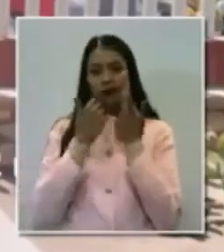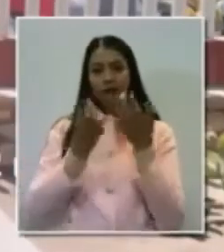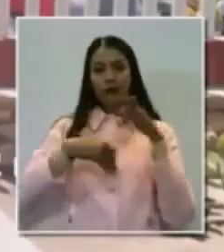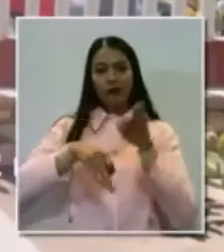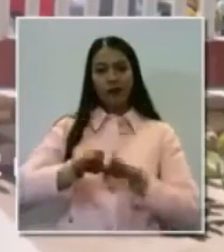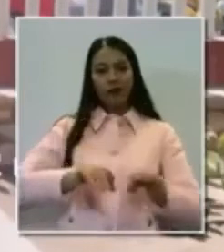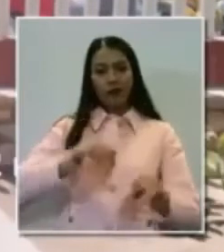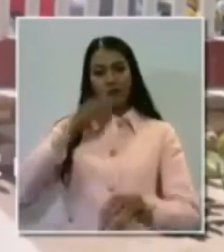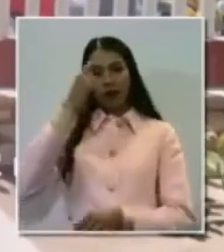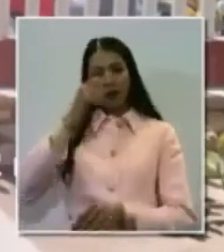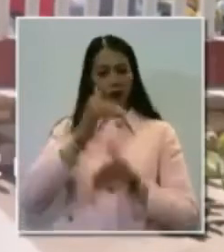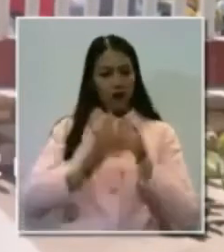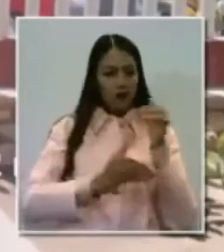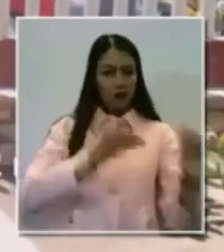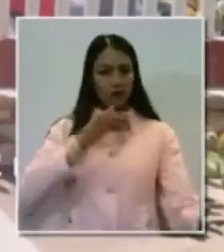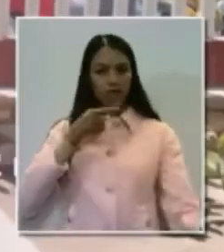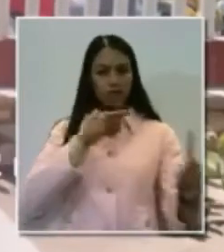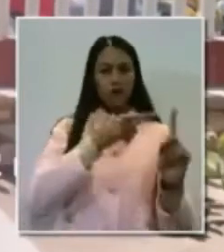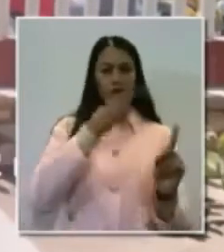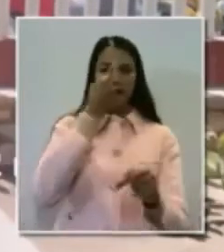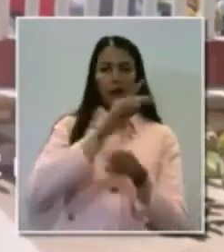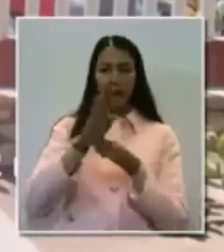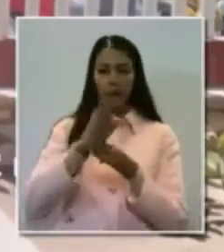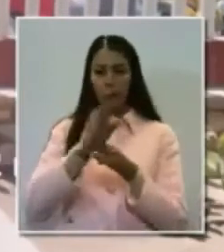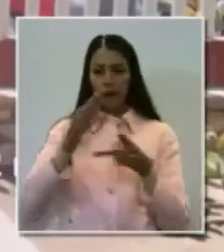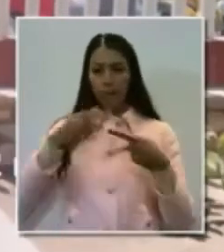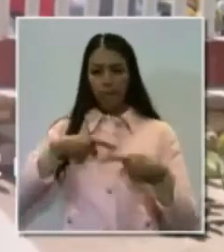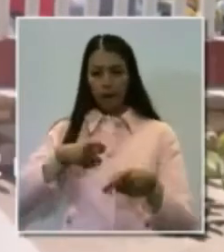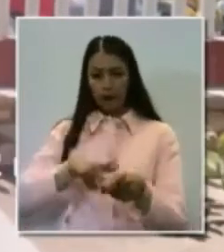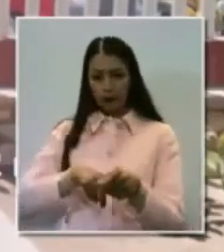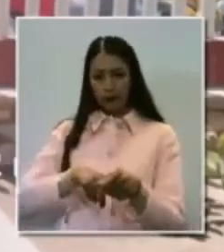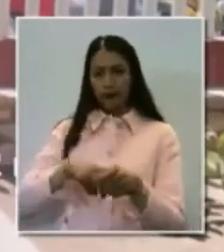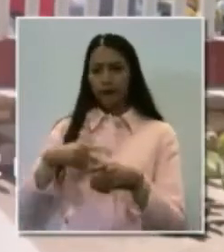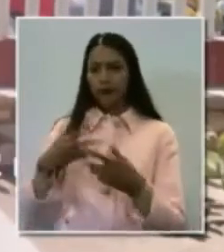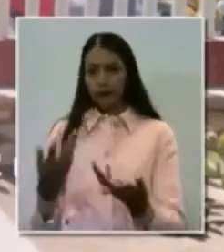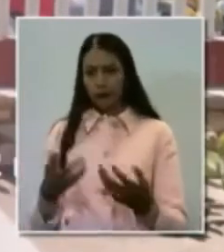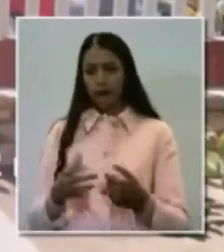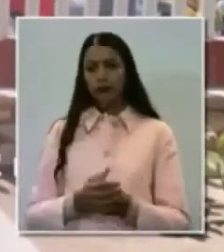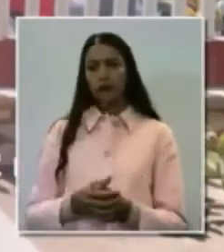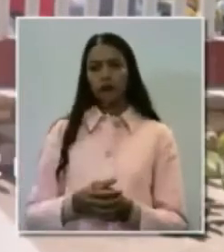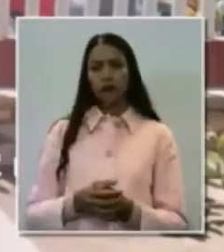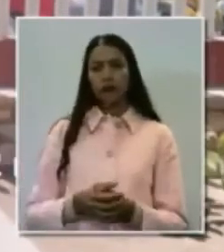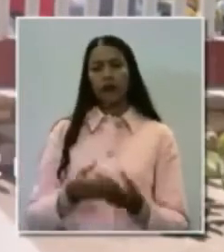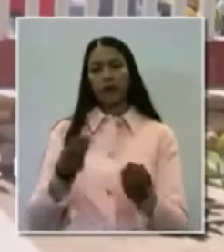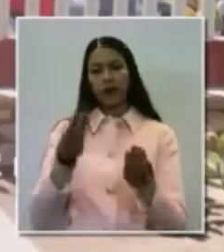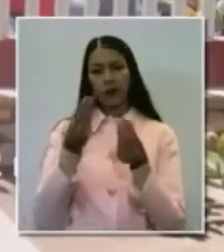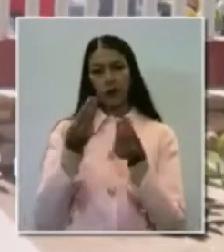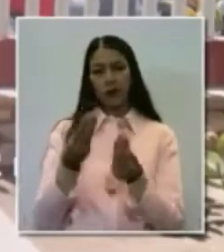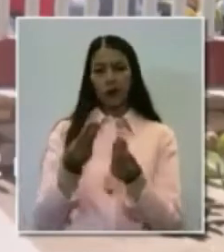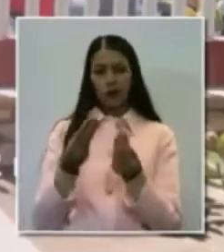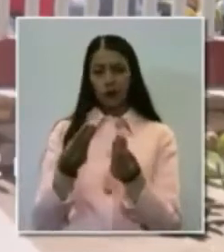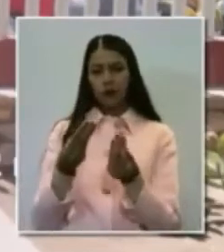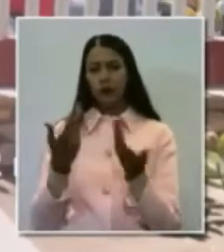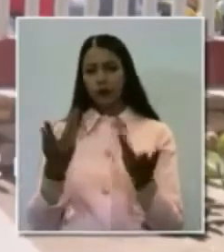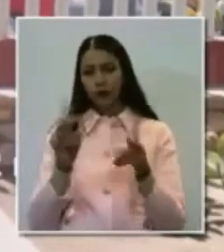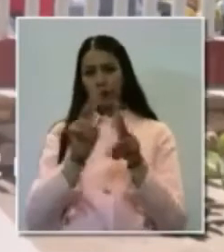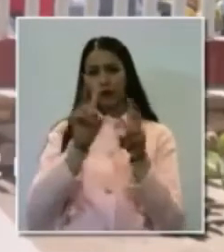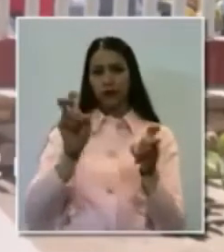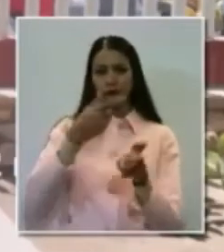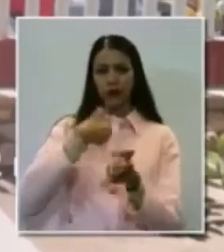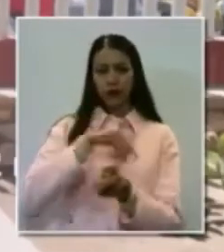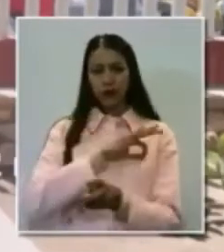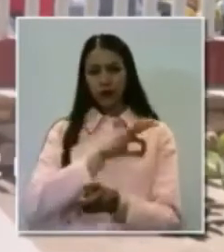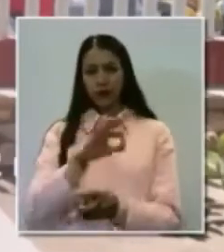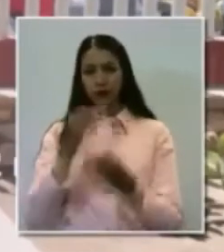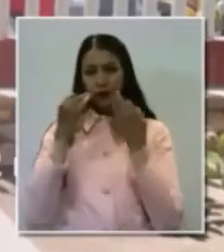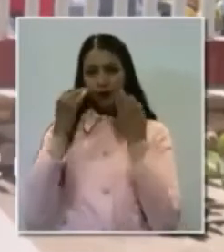que va encaminado únicamente al beneficio personal? Pues lógicamente muchas de las cuestiones que podemos ver